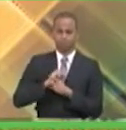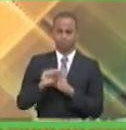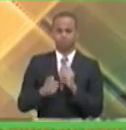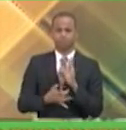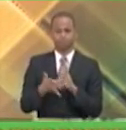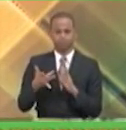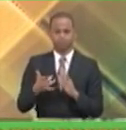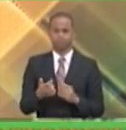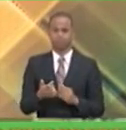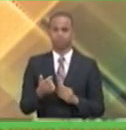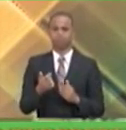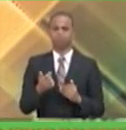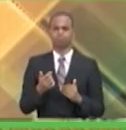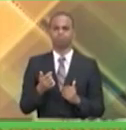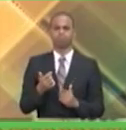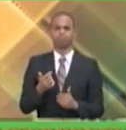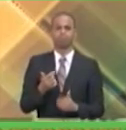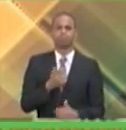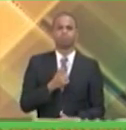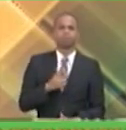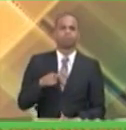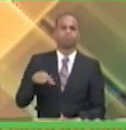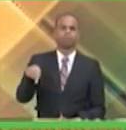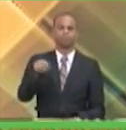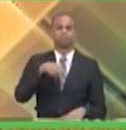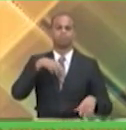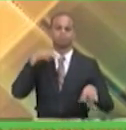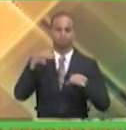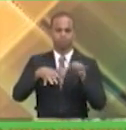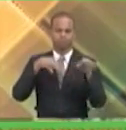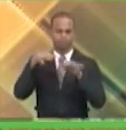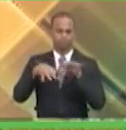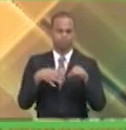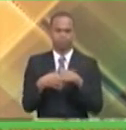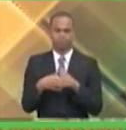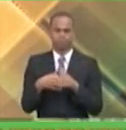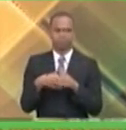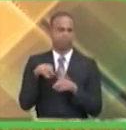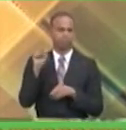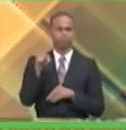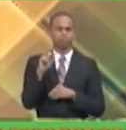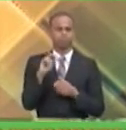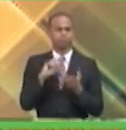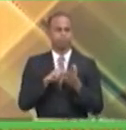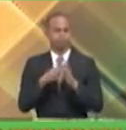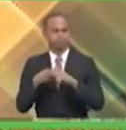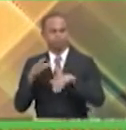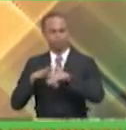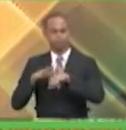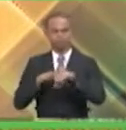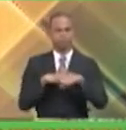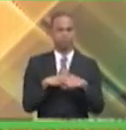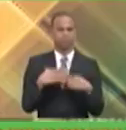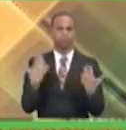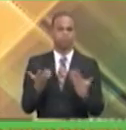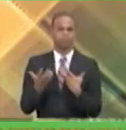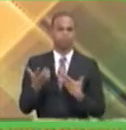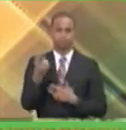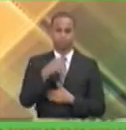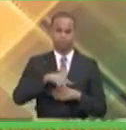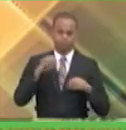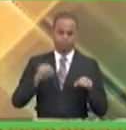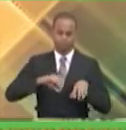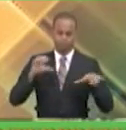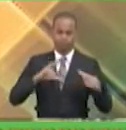técnicos, donde les explicamos en qué consiste la convocatoria y cómo pueden elaborar